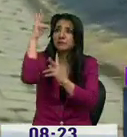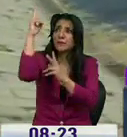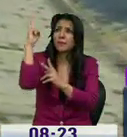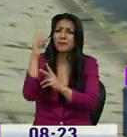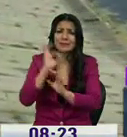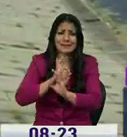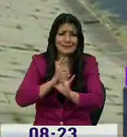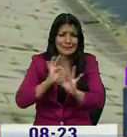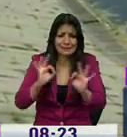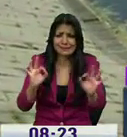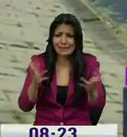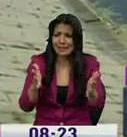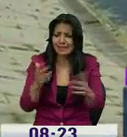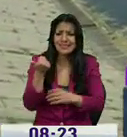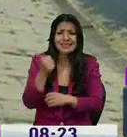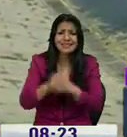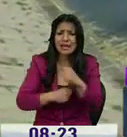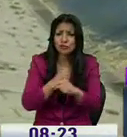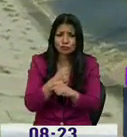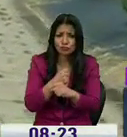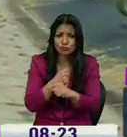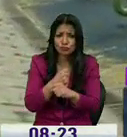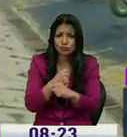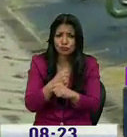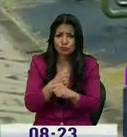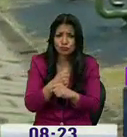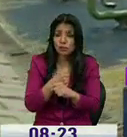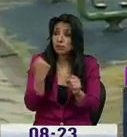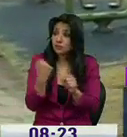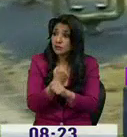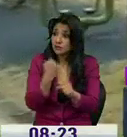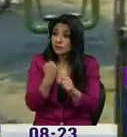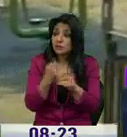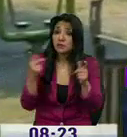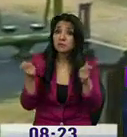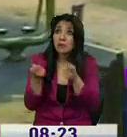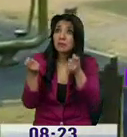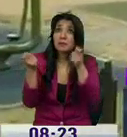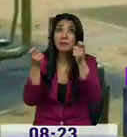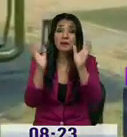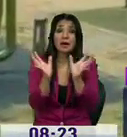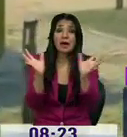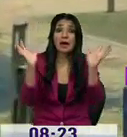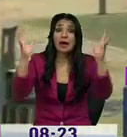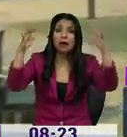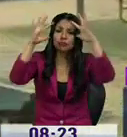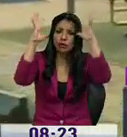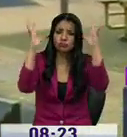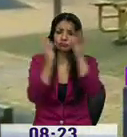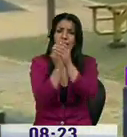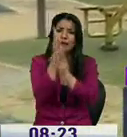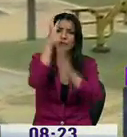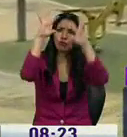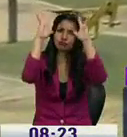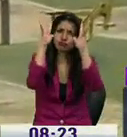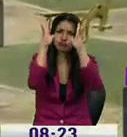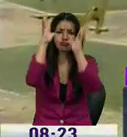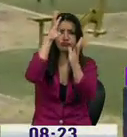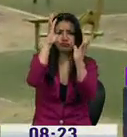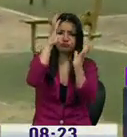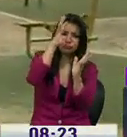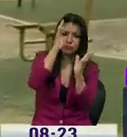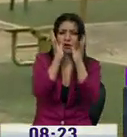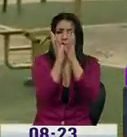los últimos 10 años. Solamente el trabajo de poda de los árboles, darle la forma para que estos no se caigan o para que